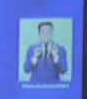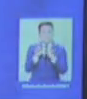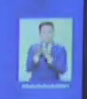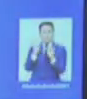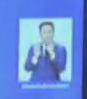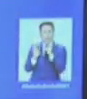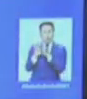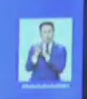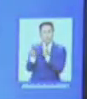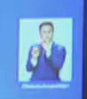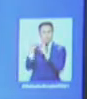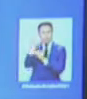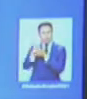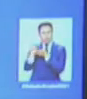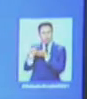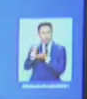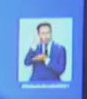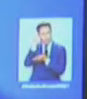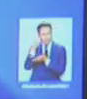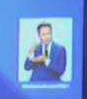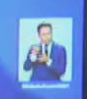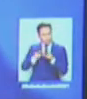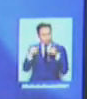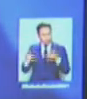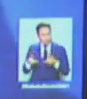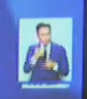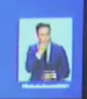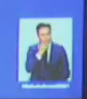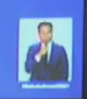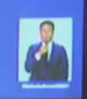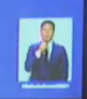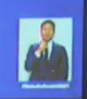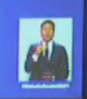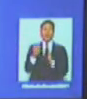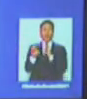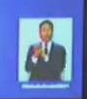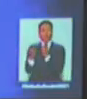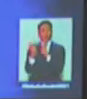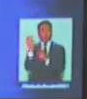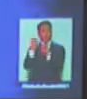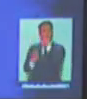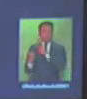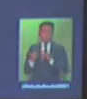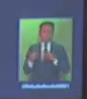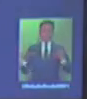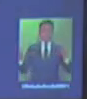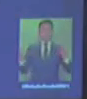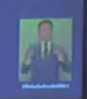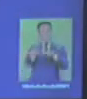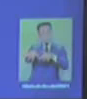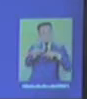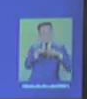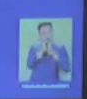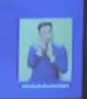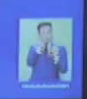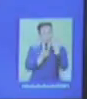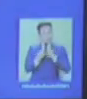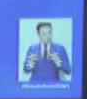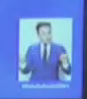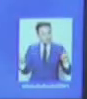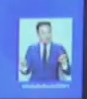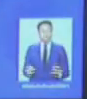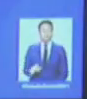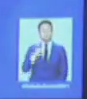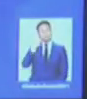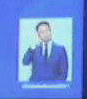consejeros regionales de este domingo 21 de noviembre, donde Canal 30 tendrá presencia informativa constante durante todo el